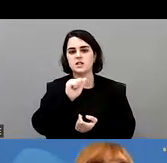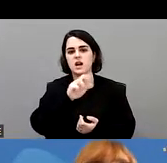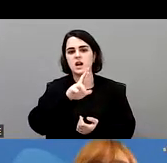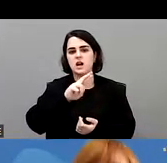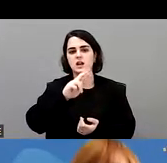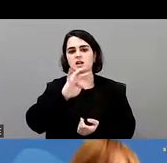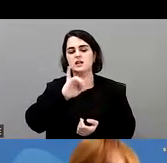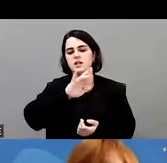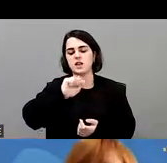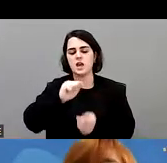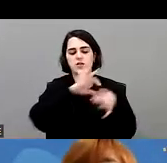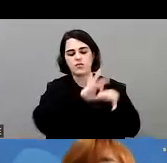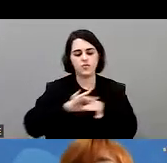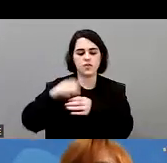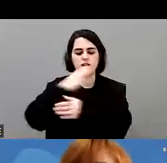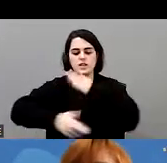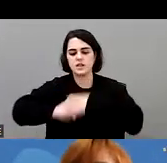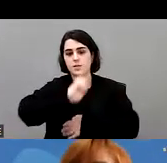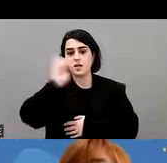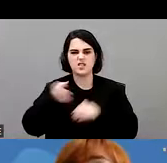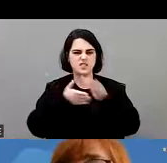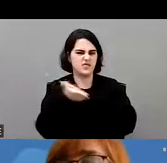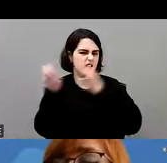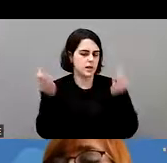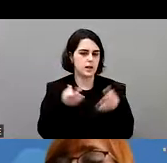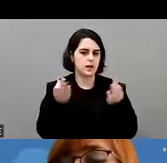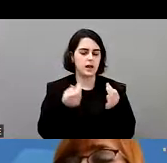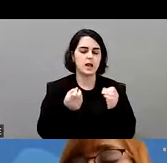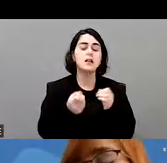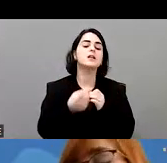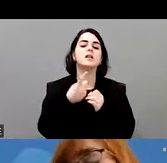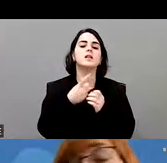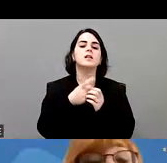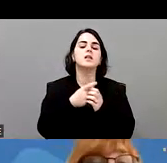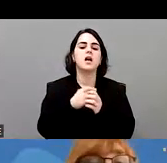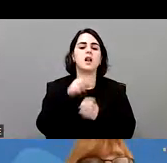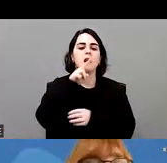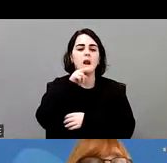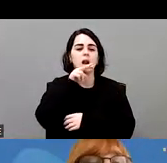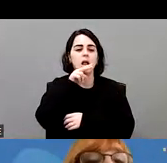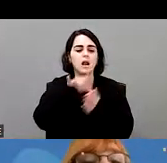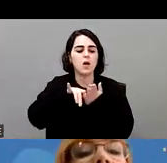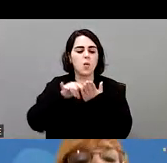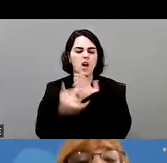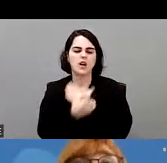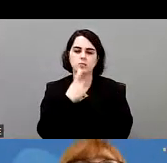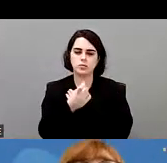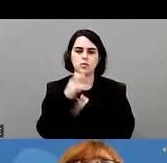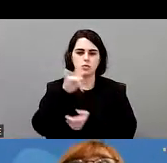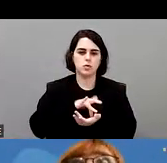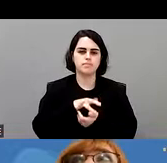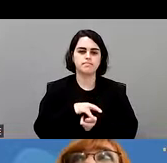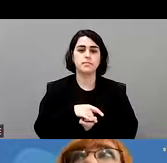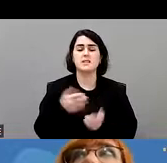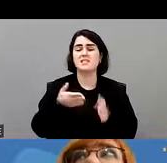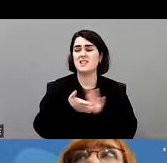vuestra pluridiscapacidad. ¿Esto qué quiere decir? Pues cierta dificultad en la articulación del lenguaje, con lo cual creo que es